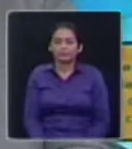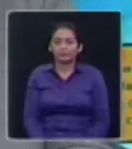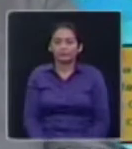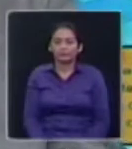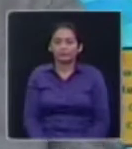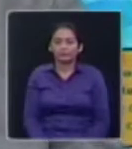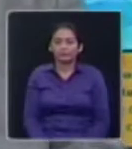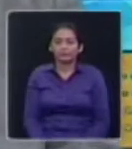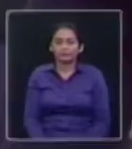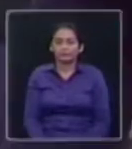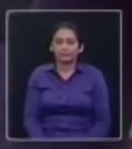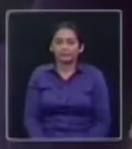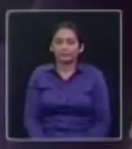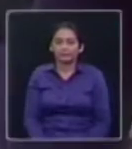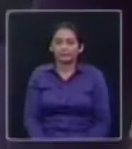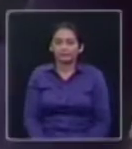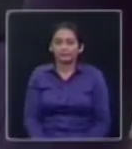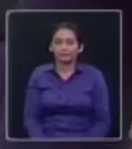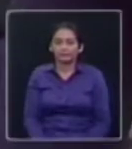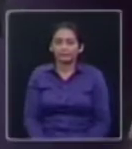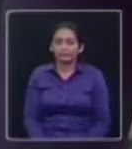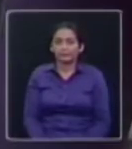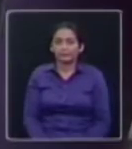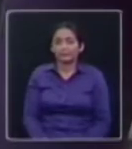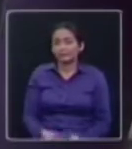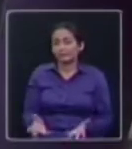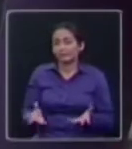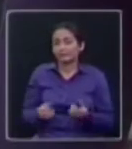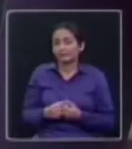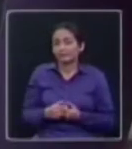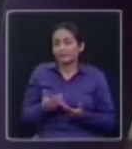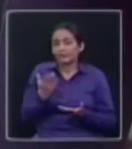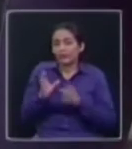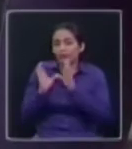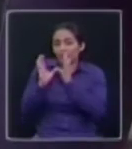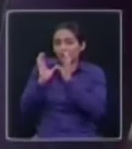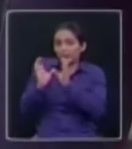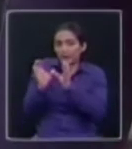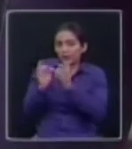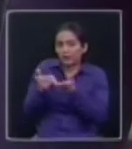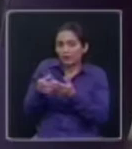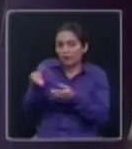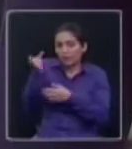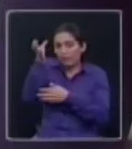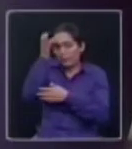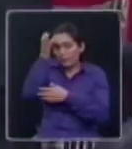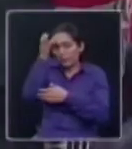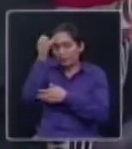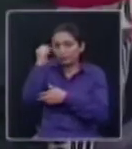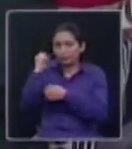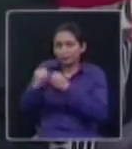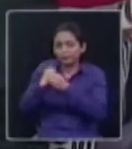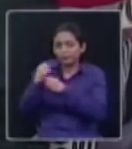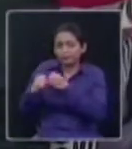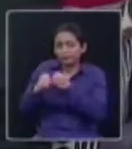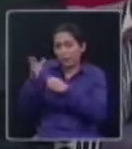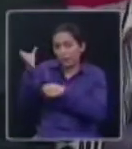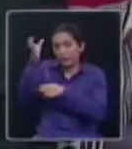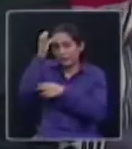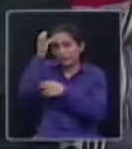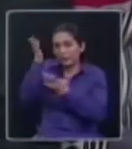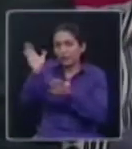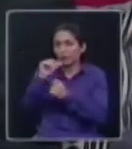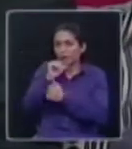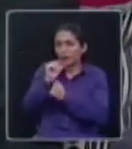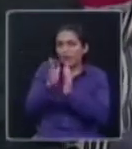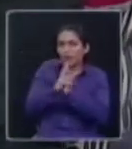Es la diferenciación de la certificación IPMA. De nada sirve que atesores el conocimiento y que luego no sepas aplicarlo claro. a través del